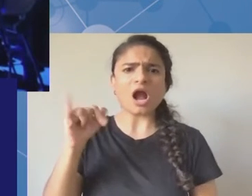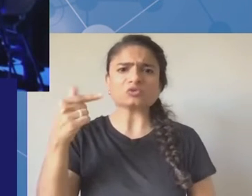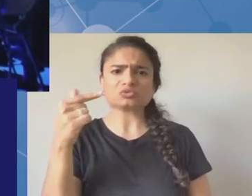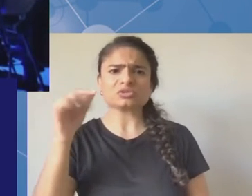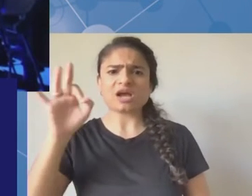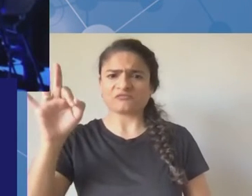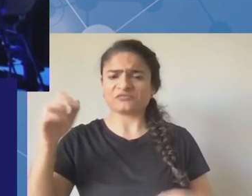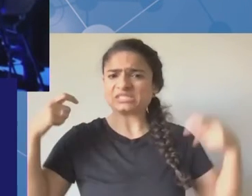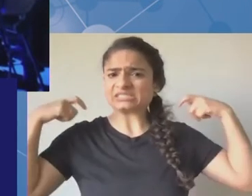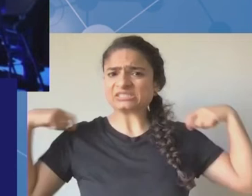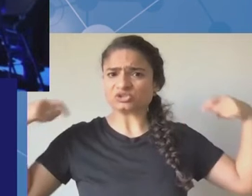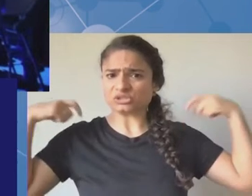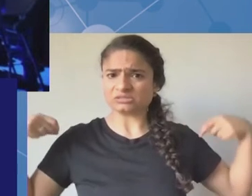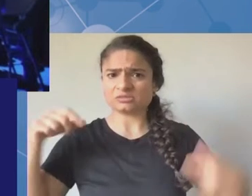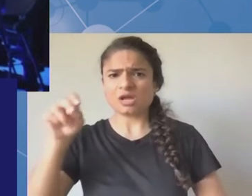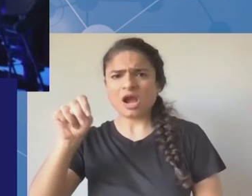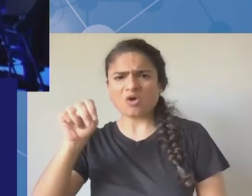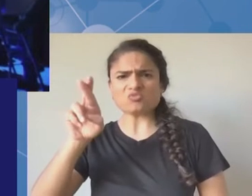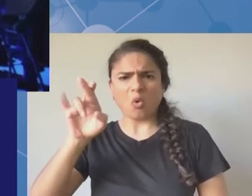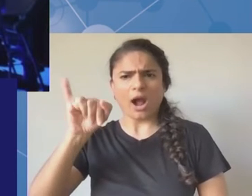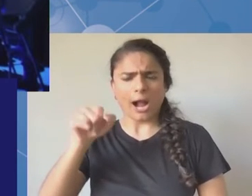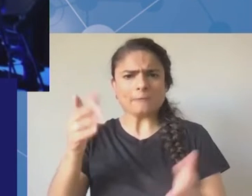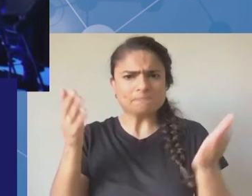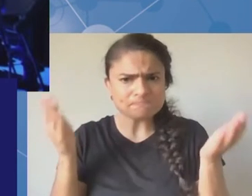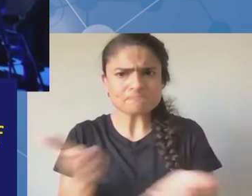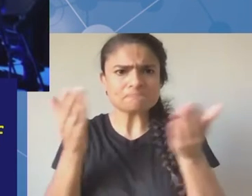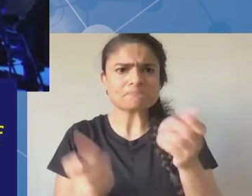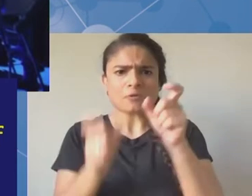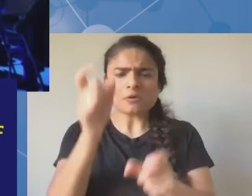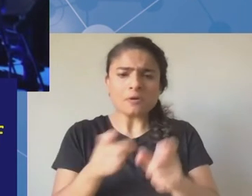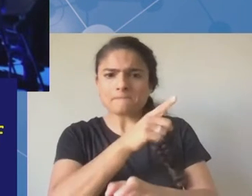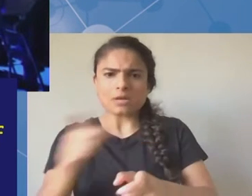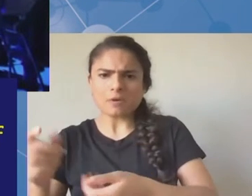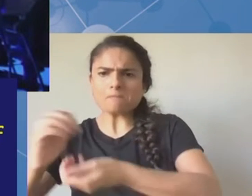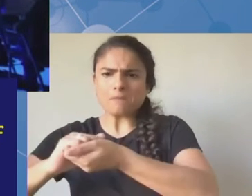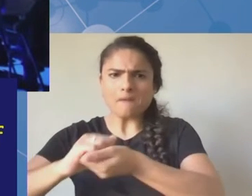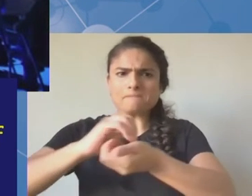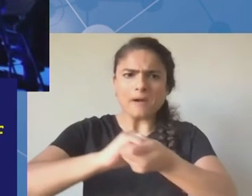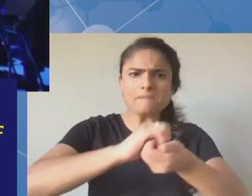Yo veo el esfuerzo de la Secretaría IGF y también